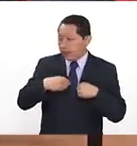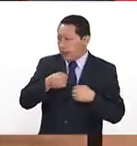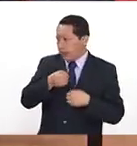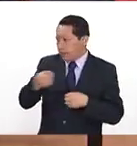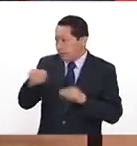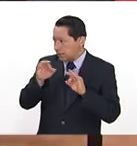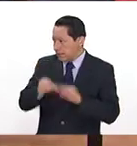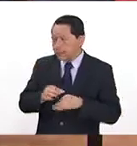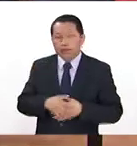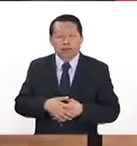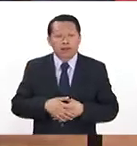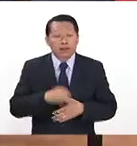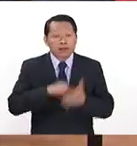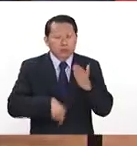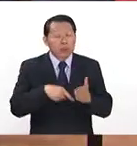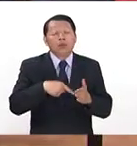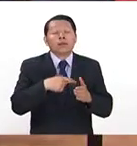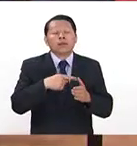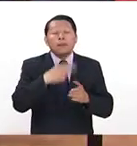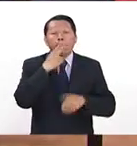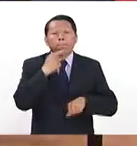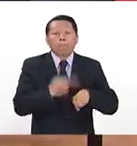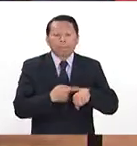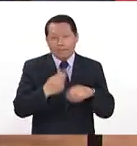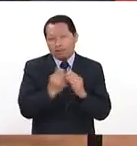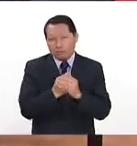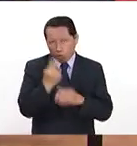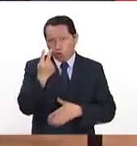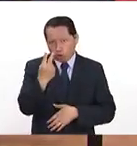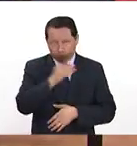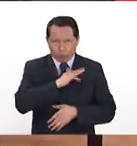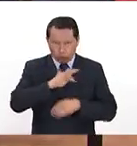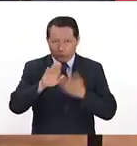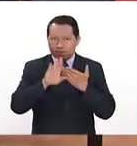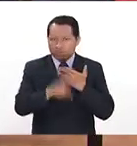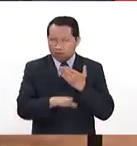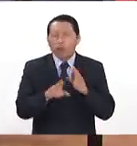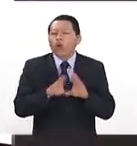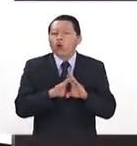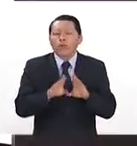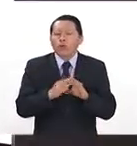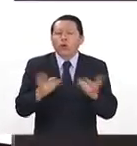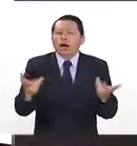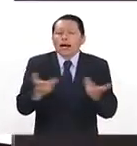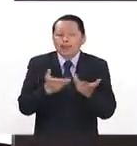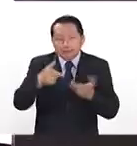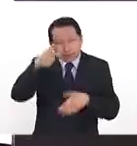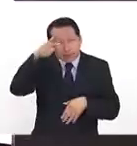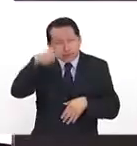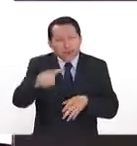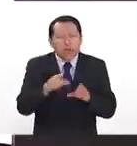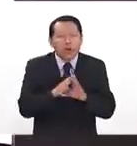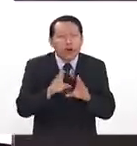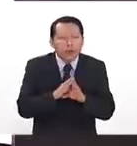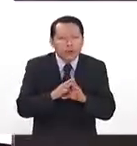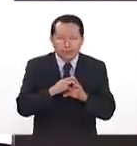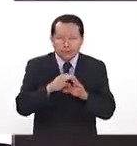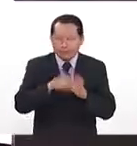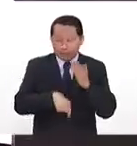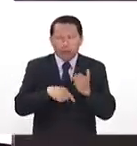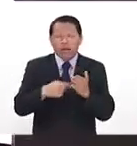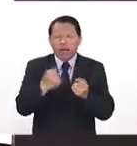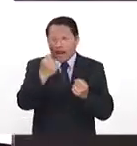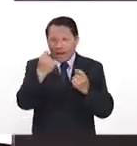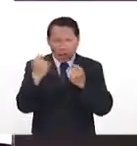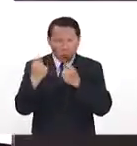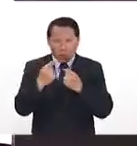Bueno, en esto de diabetes tipo 2 que sí podemos prevenir, ¿cómo podemos hacerlo o qué podemos identificarlo? Muchas veces dicen que la diabetes es silenciosa, pero